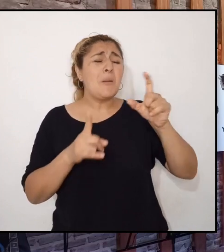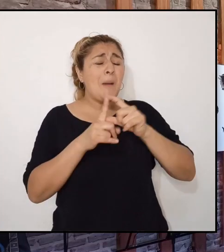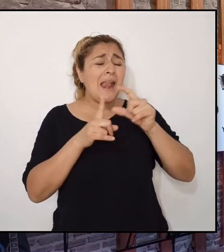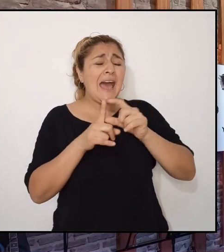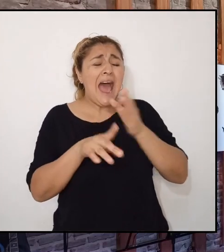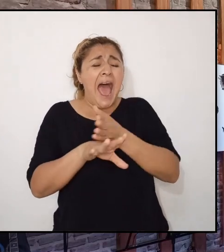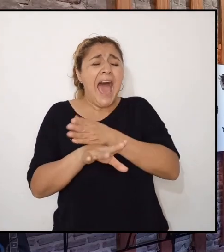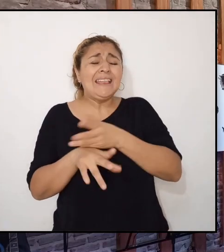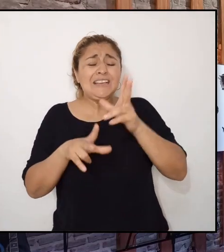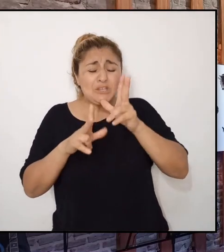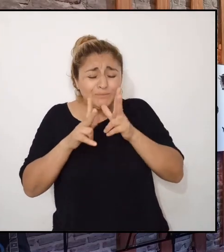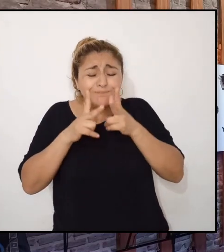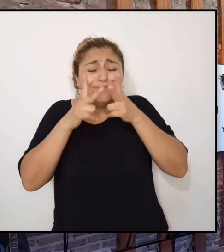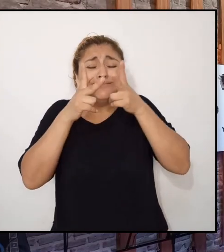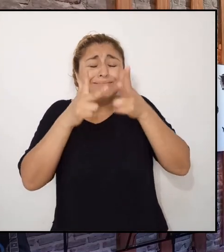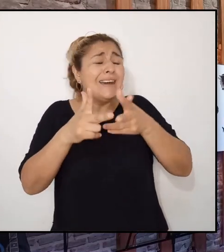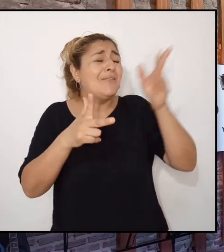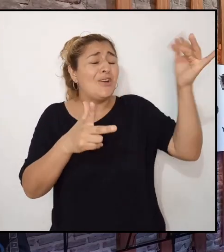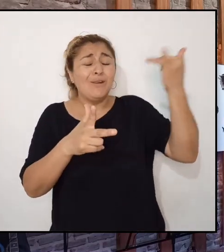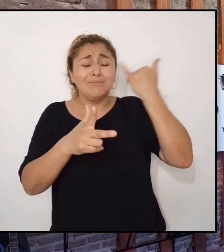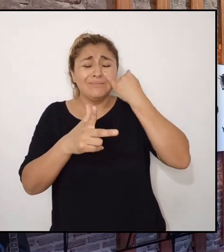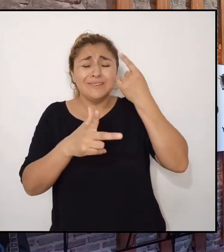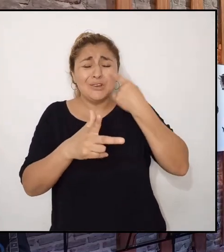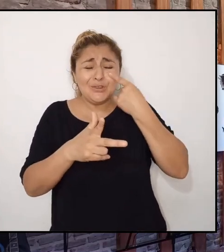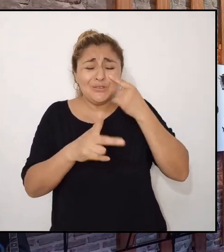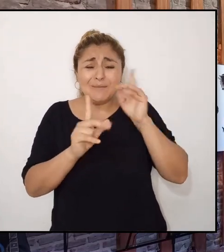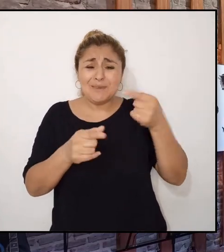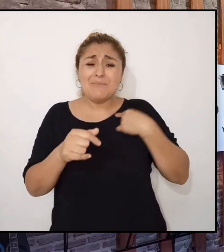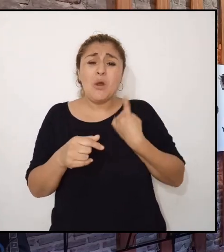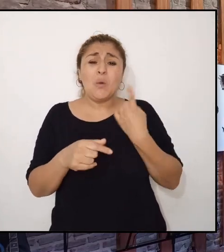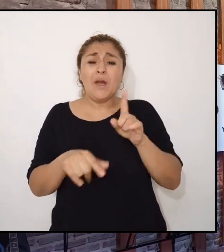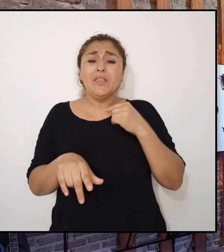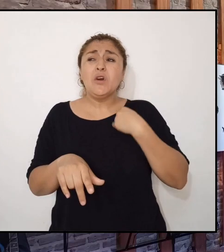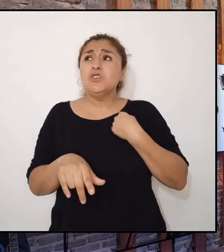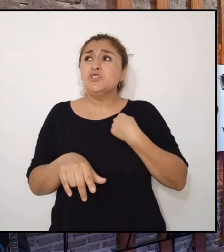en todo lugar, estás cuando me levanto, estás cuando me acuesto.